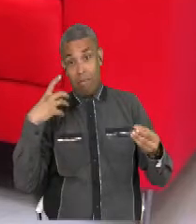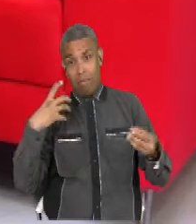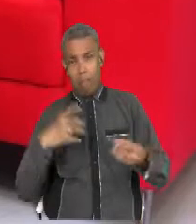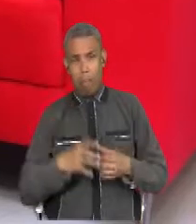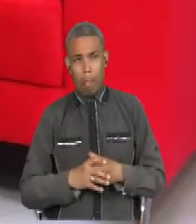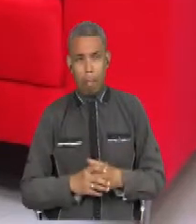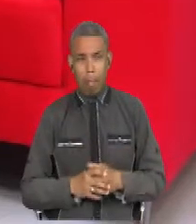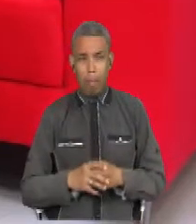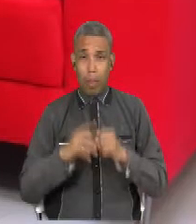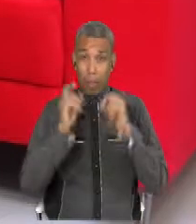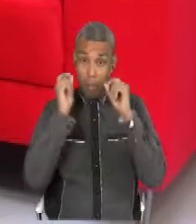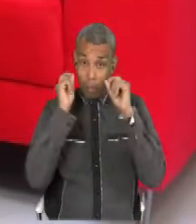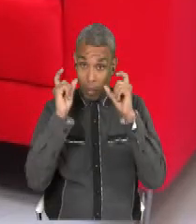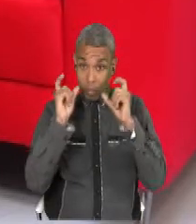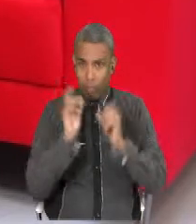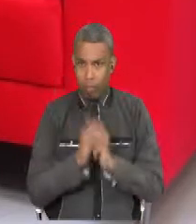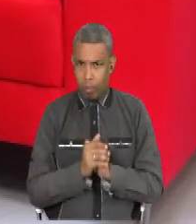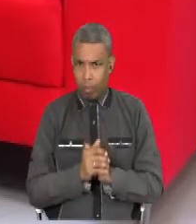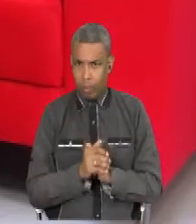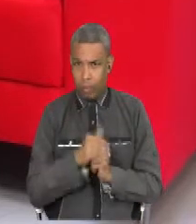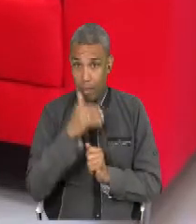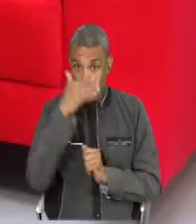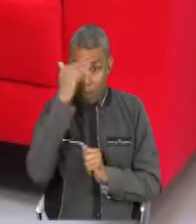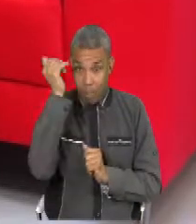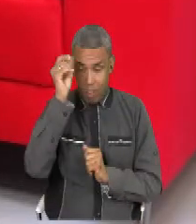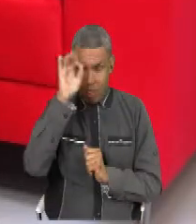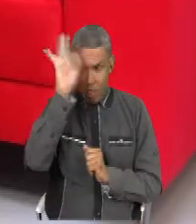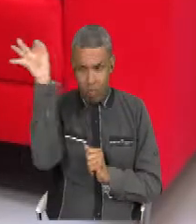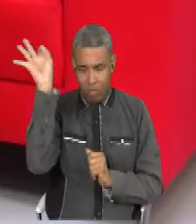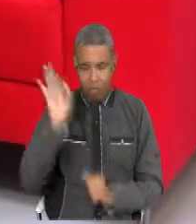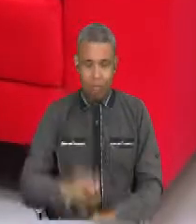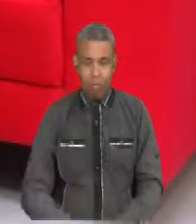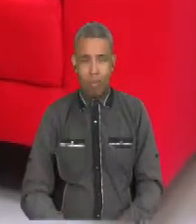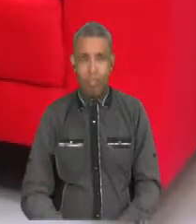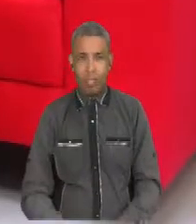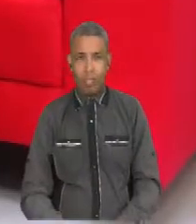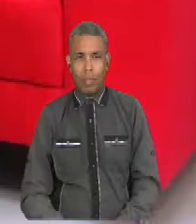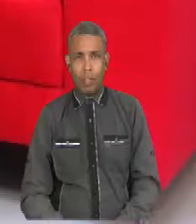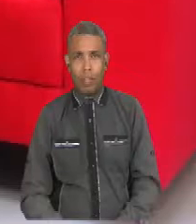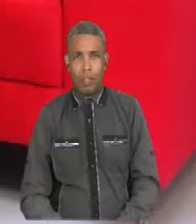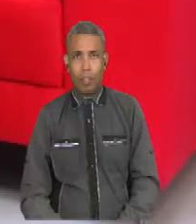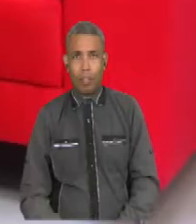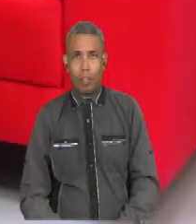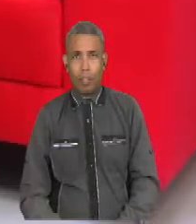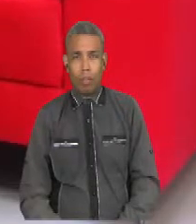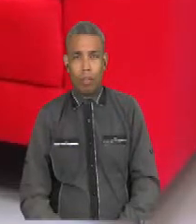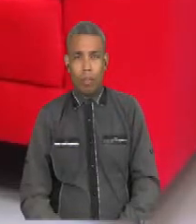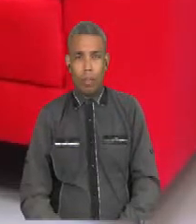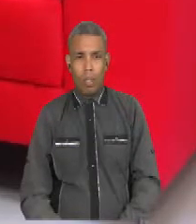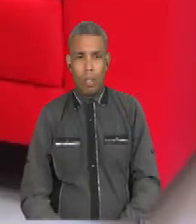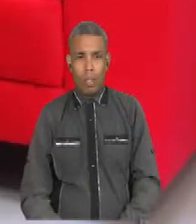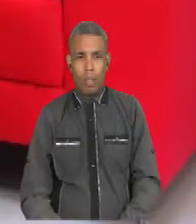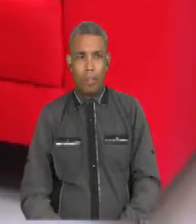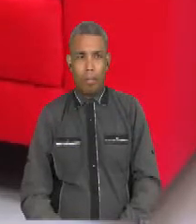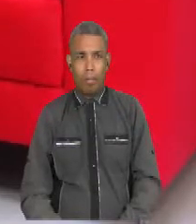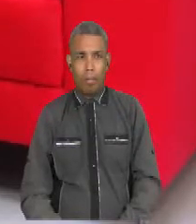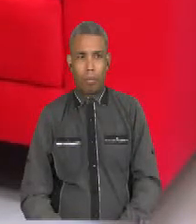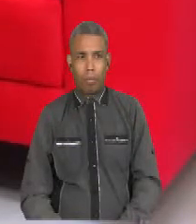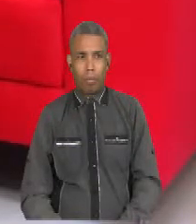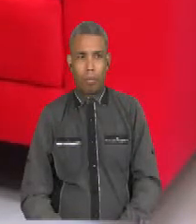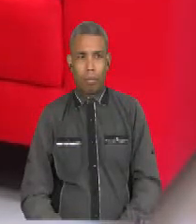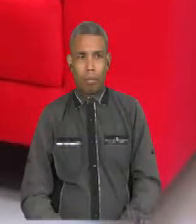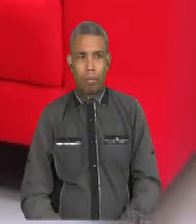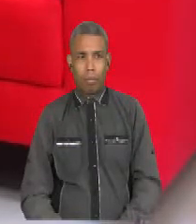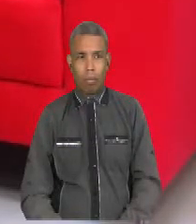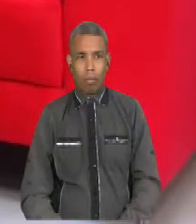a sorprender y que son inolvidables, son cosas únicas. Y que tanto la una como la otra persona también disfrutan. Sí, no claro. La persona